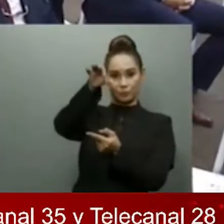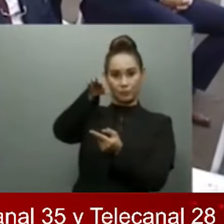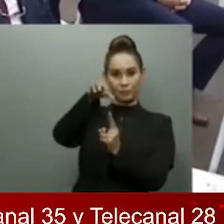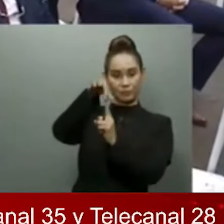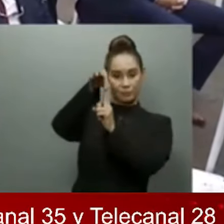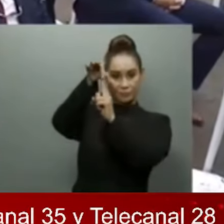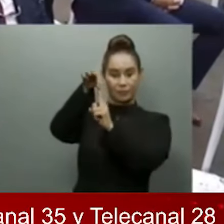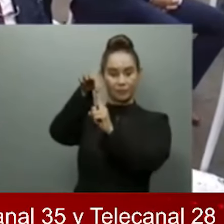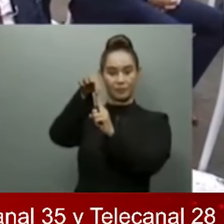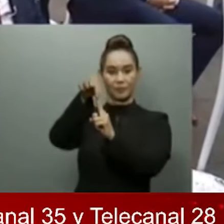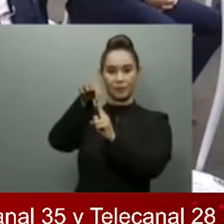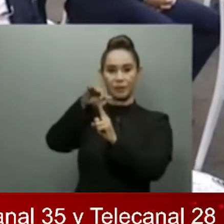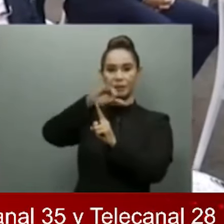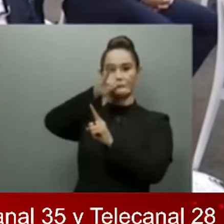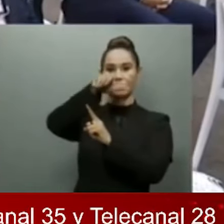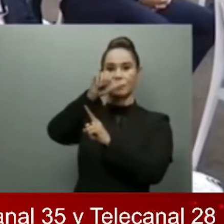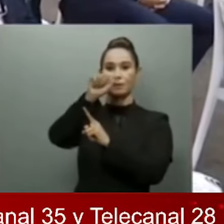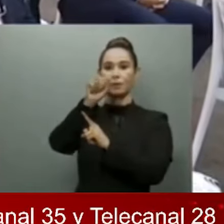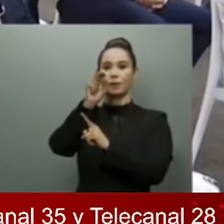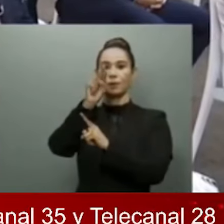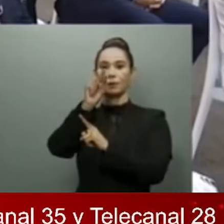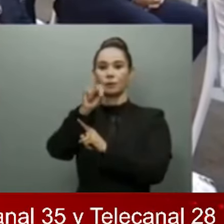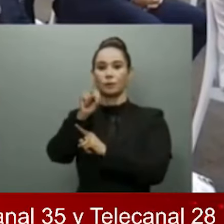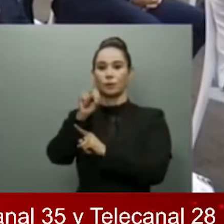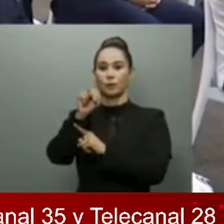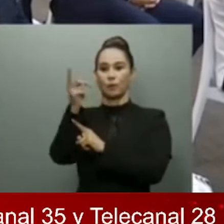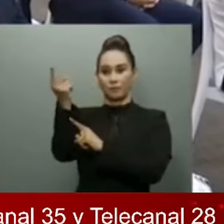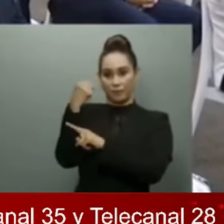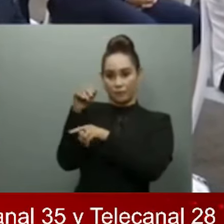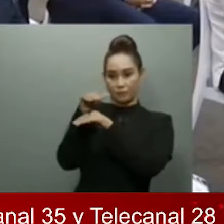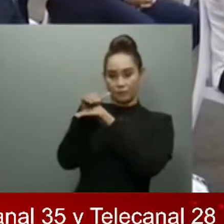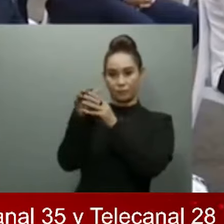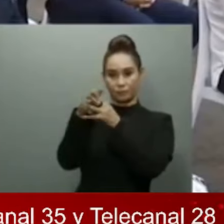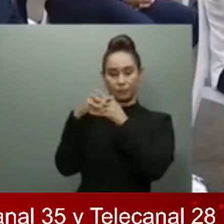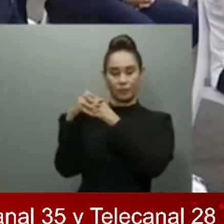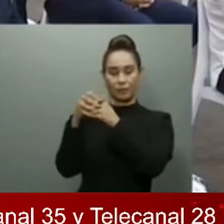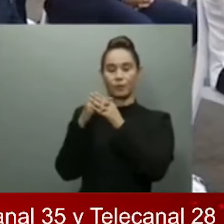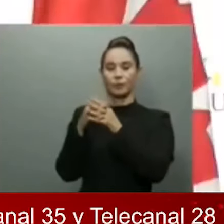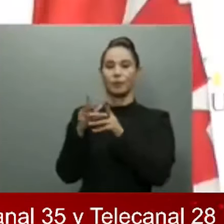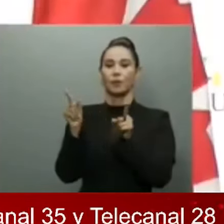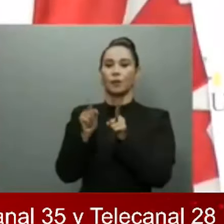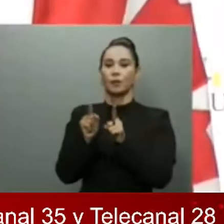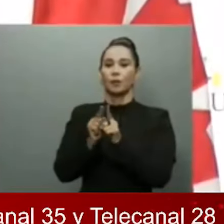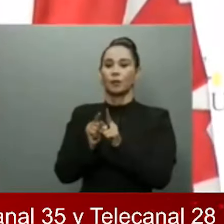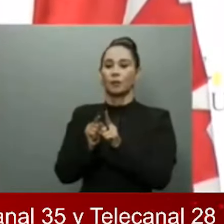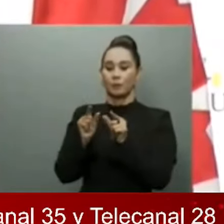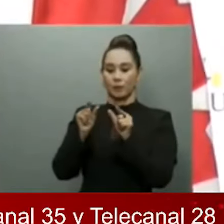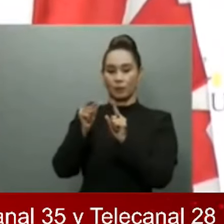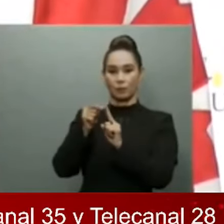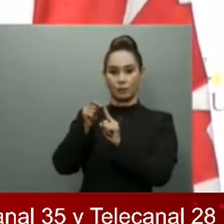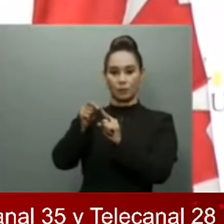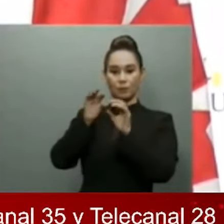el país un seminario taller internacional con relación a